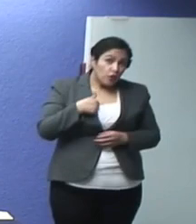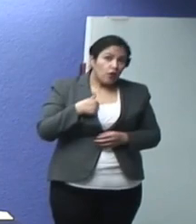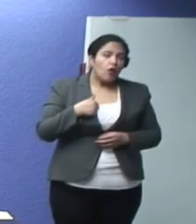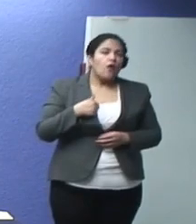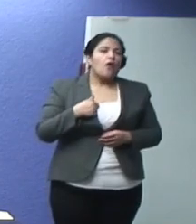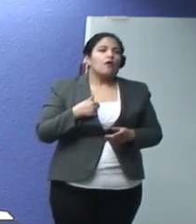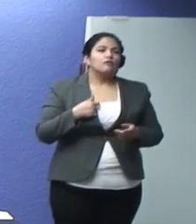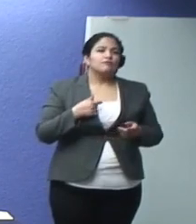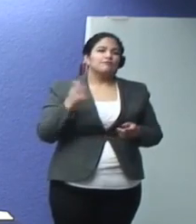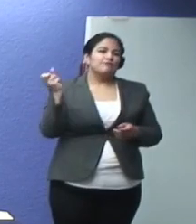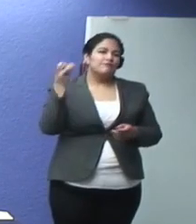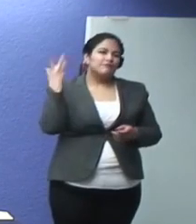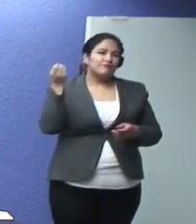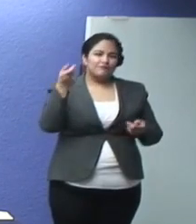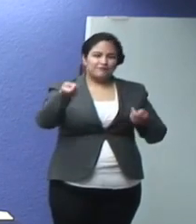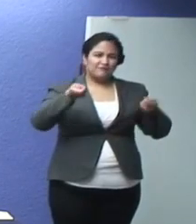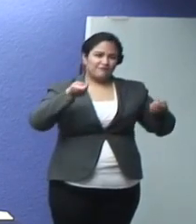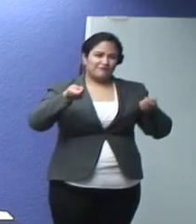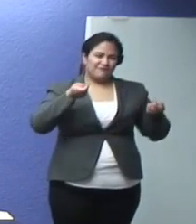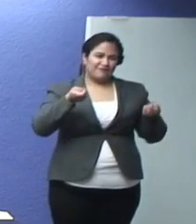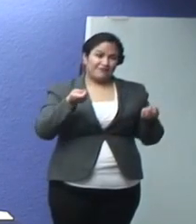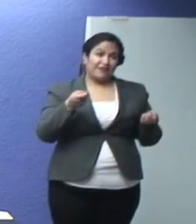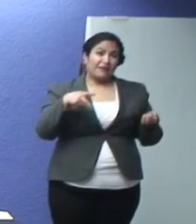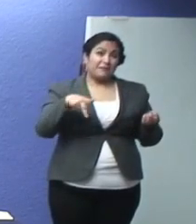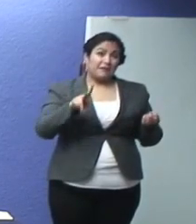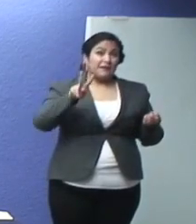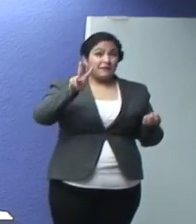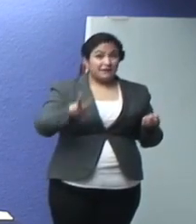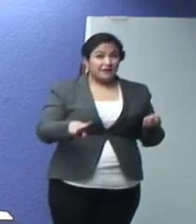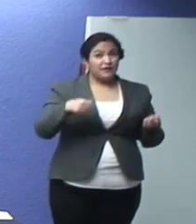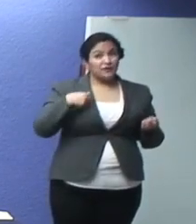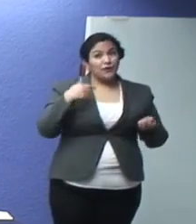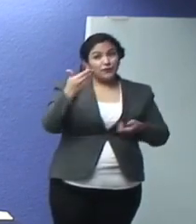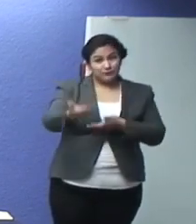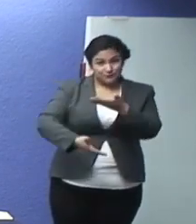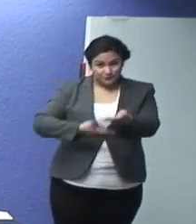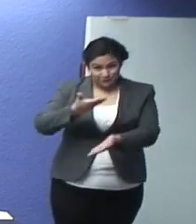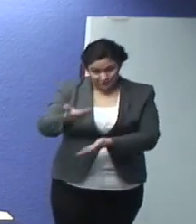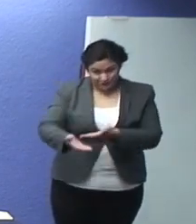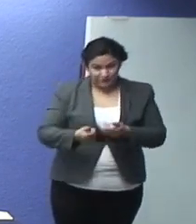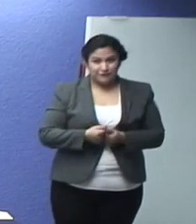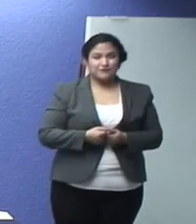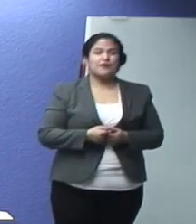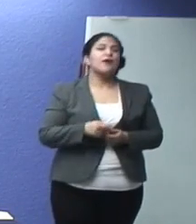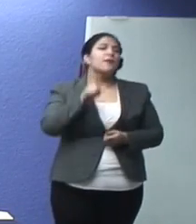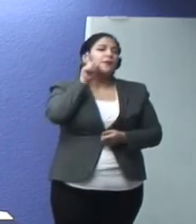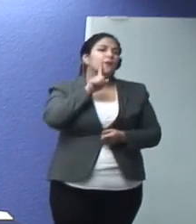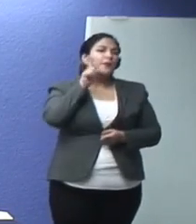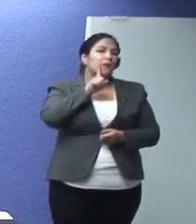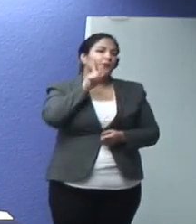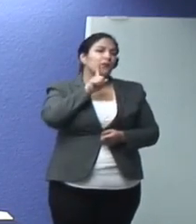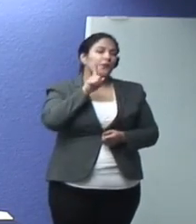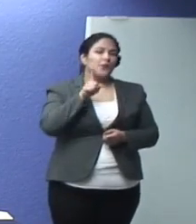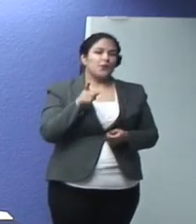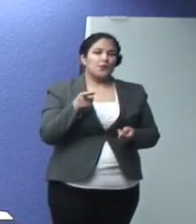de ceremonias, pero en realidad lo que voy a hacer es presentar a nuestra moderadora, que